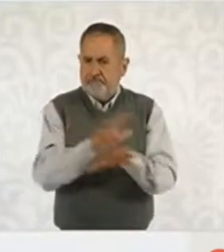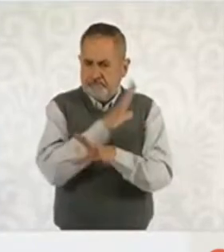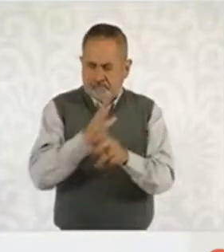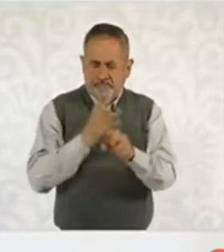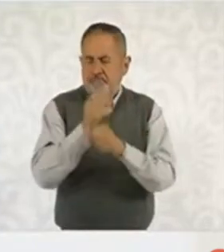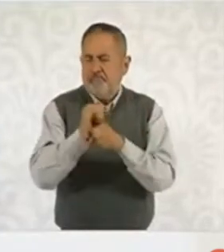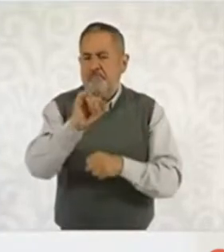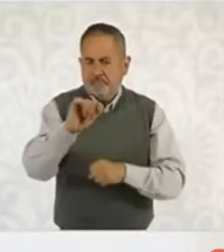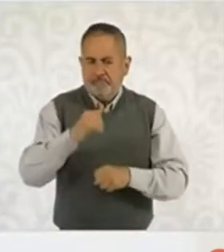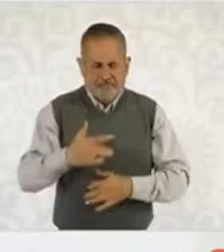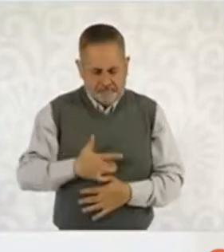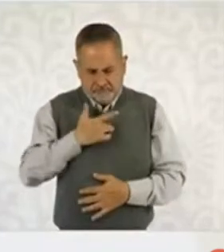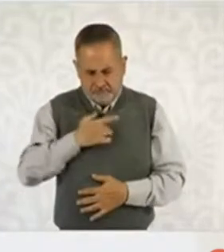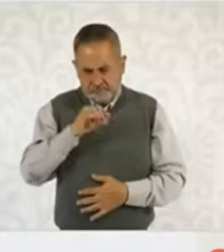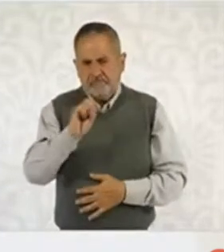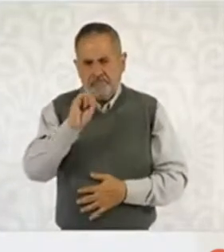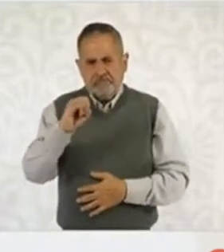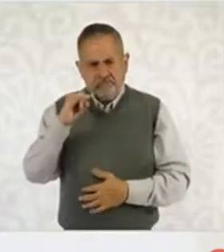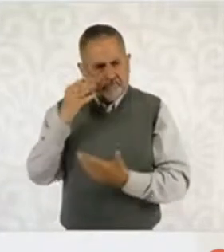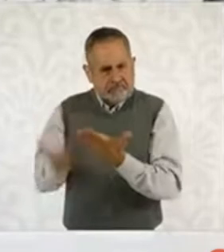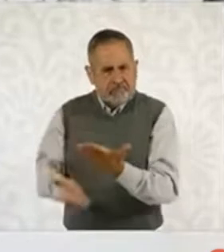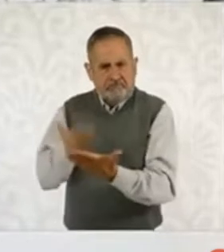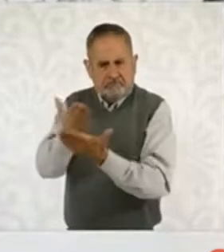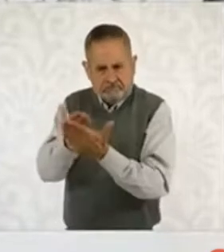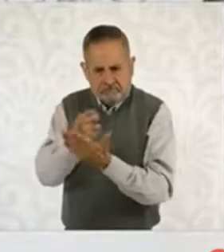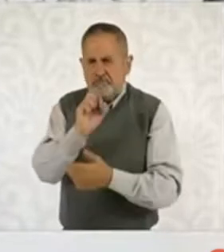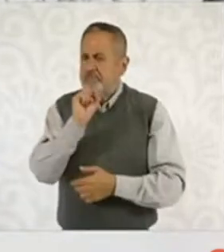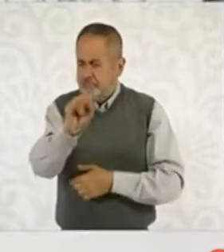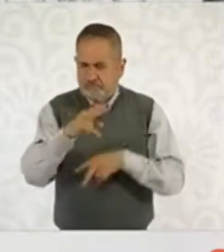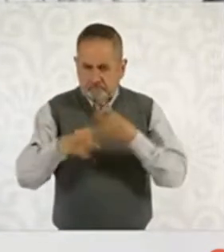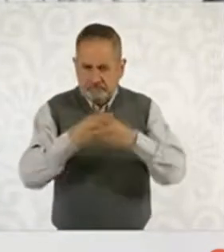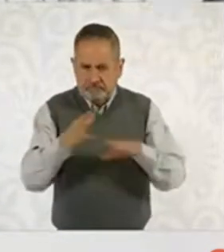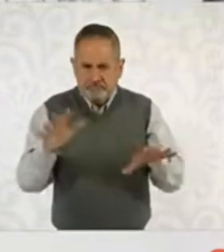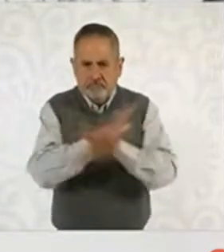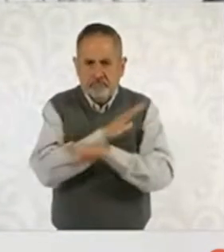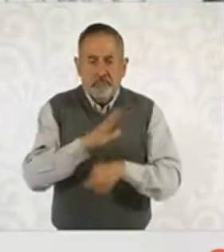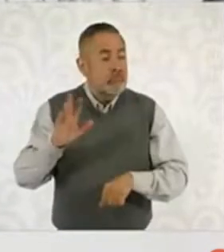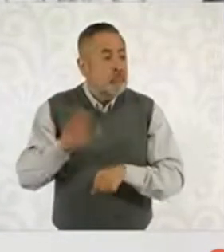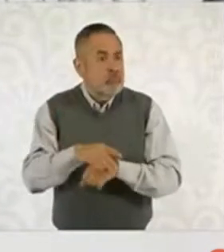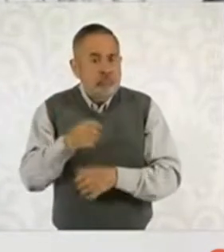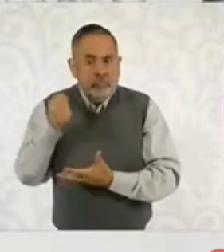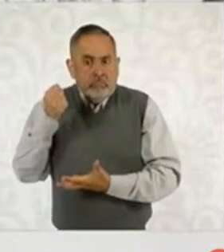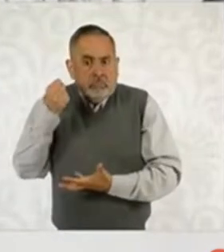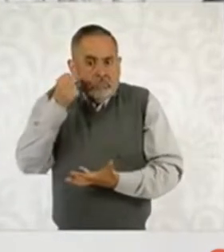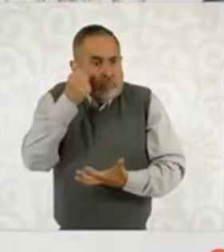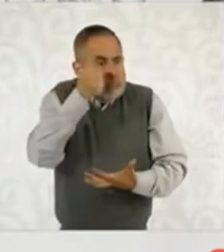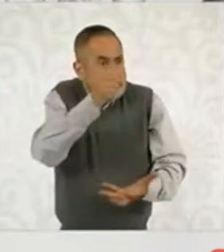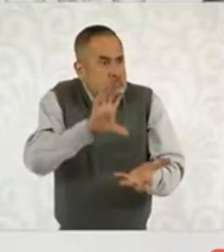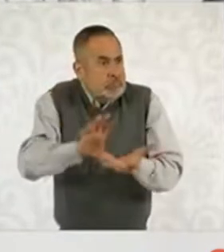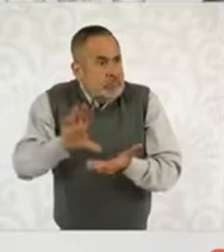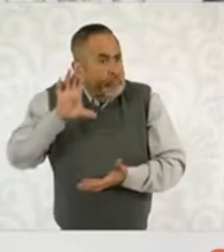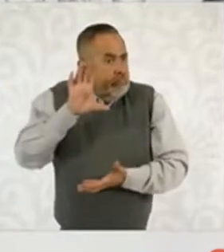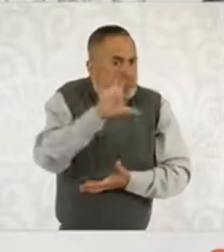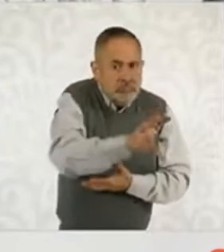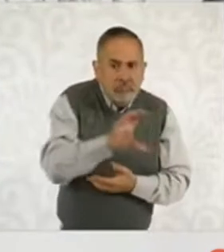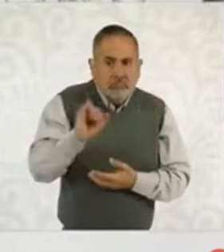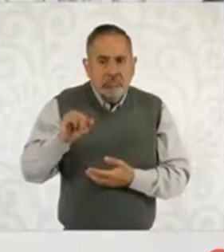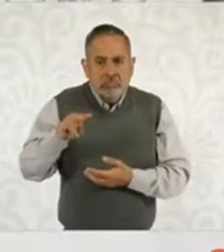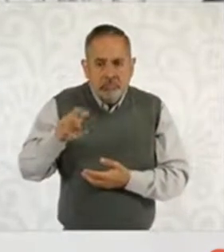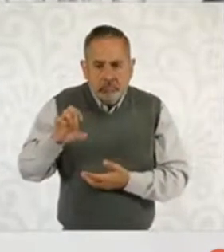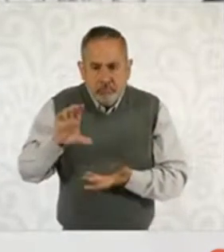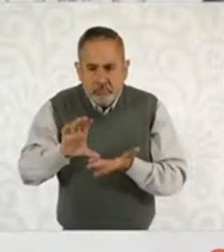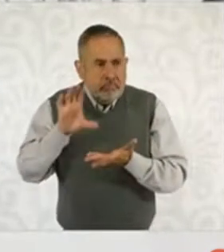Y ya en su momento la vamos a presentar, porque tiene que ver con la cantidad de recursos que se utilizan para el INE,